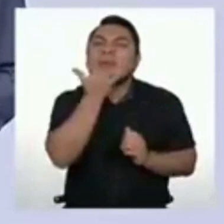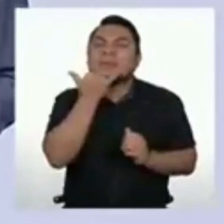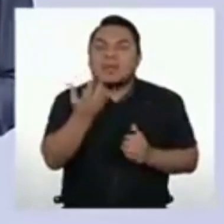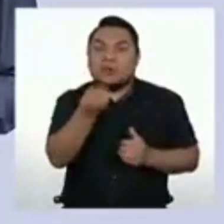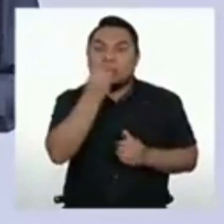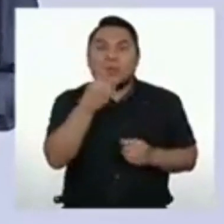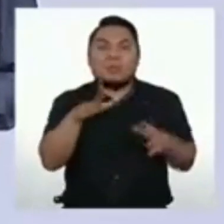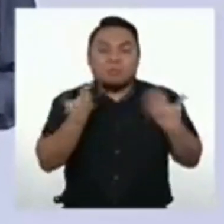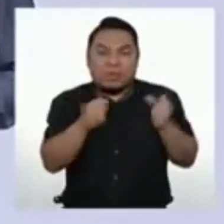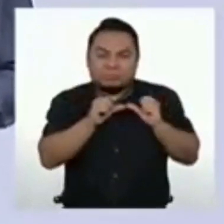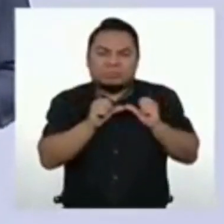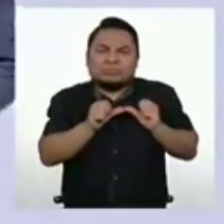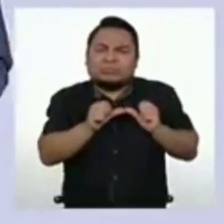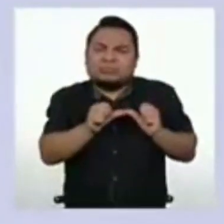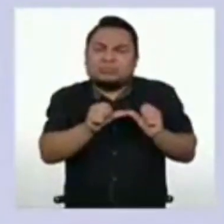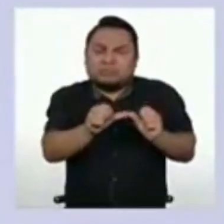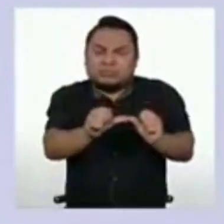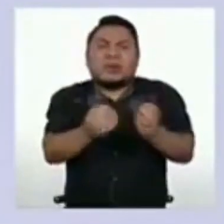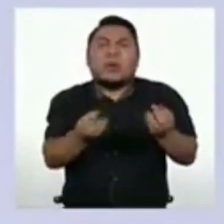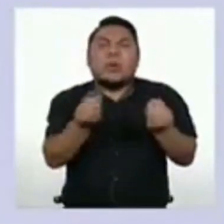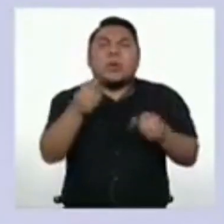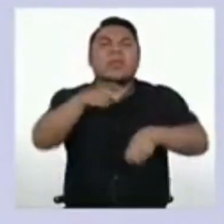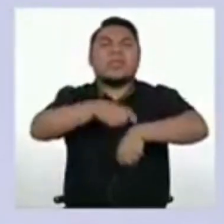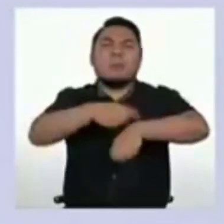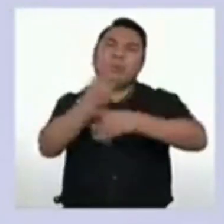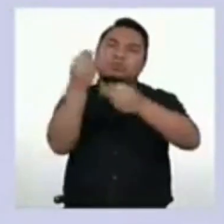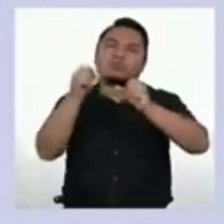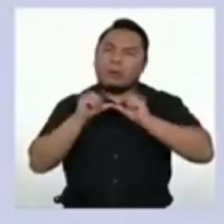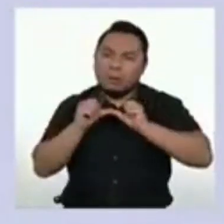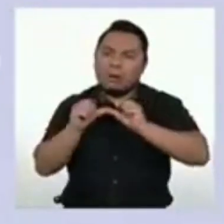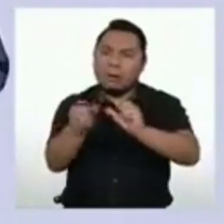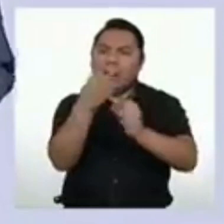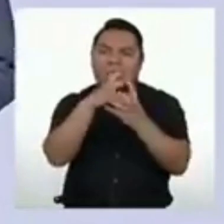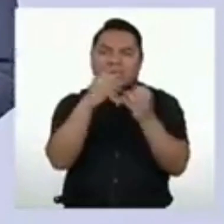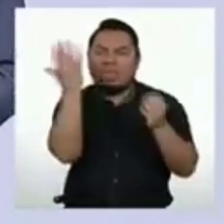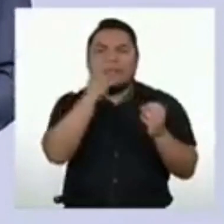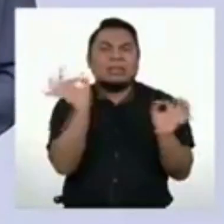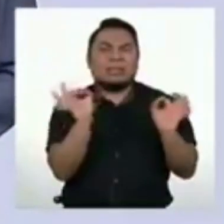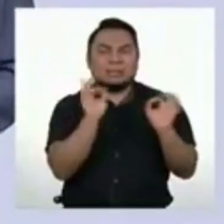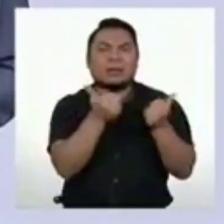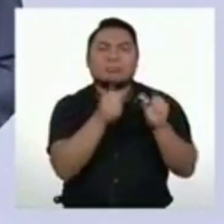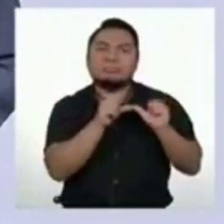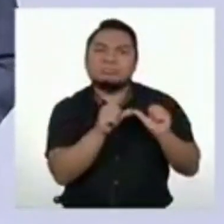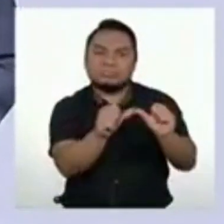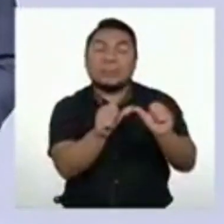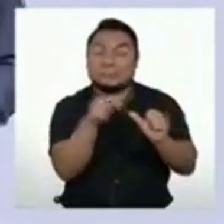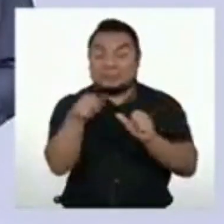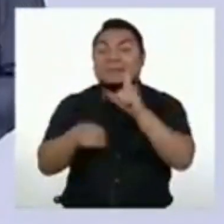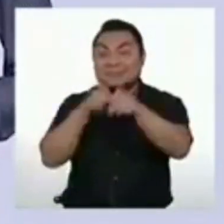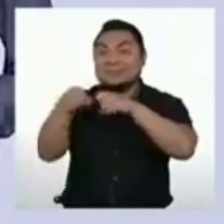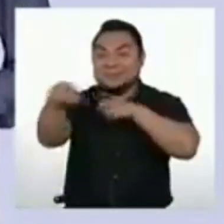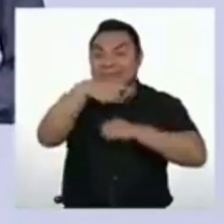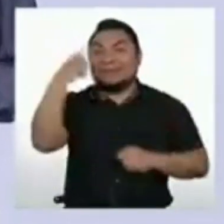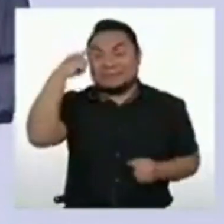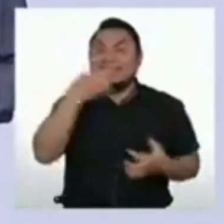para poder conservarse? ¿Por qué duran tanto tiempo? Todas estas son preguntas interesantes.